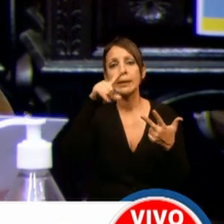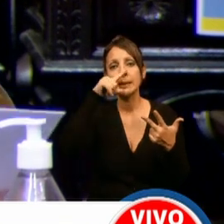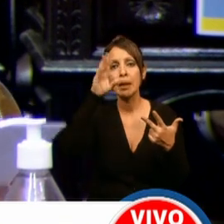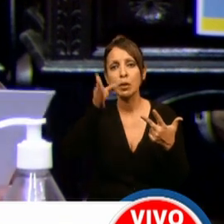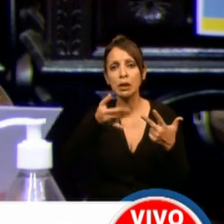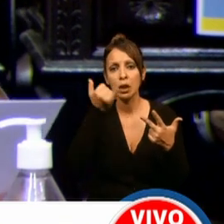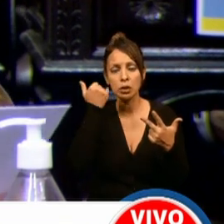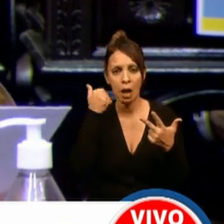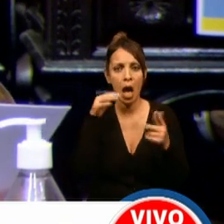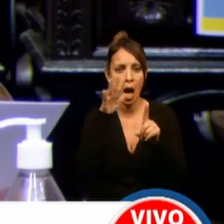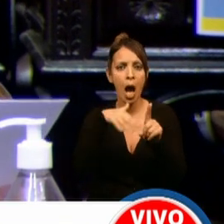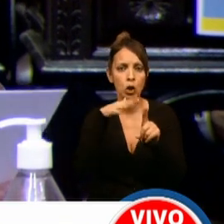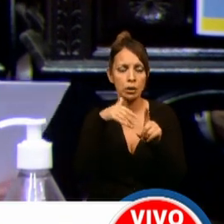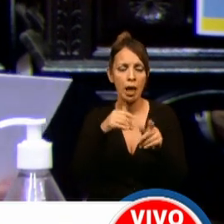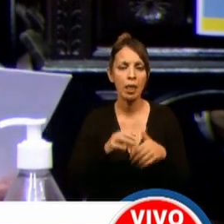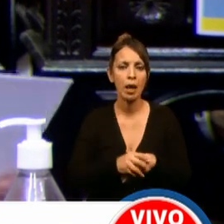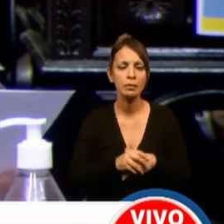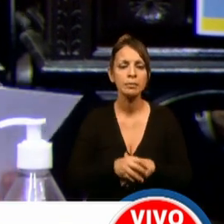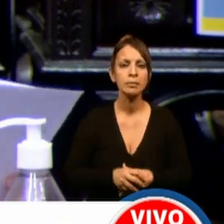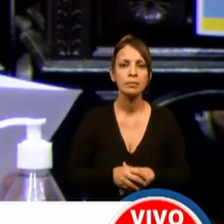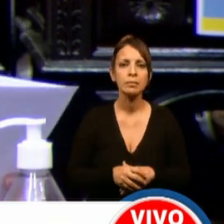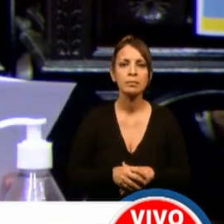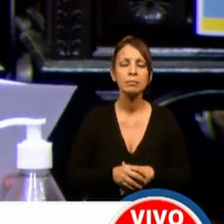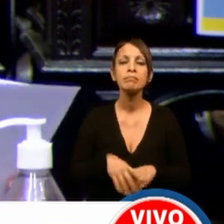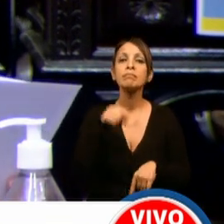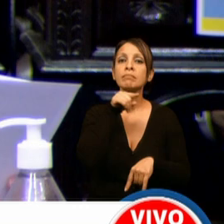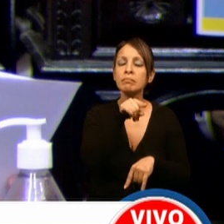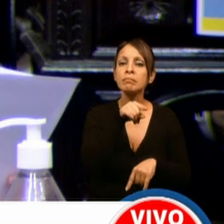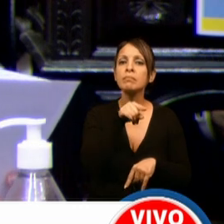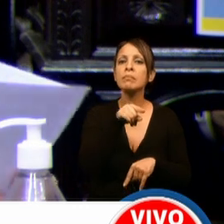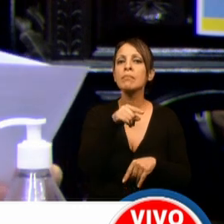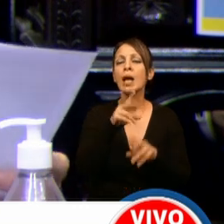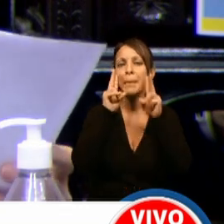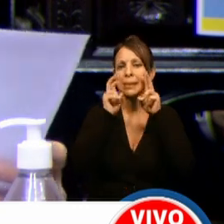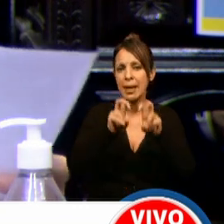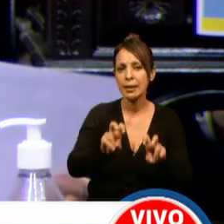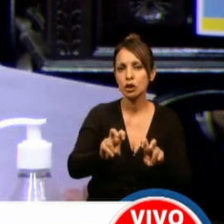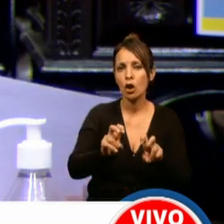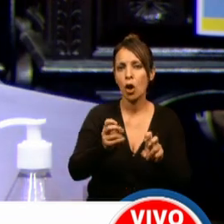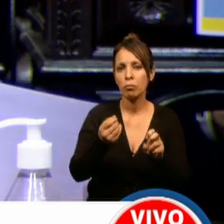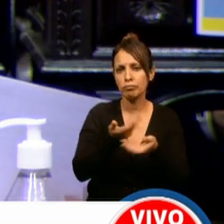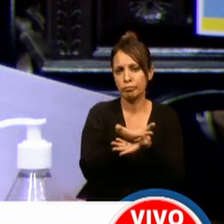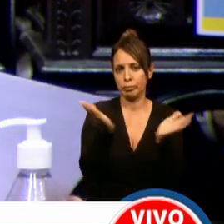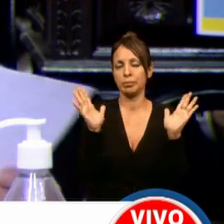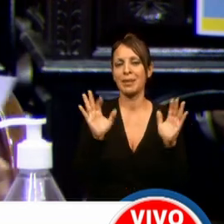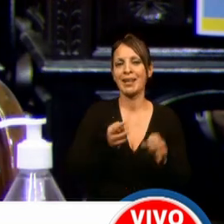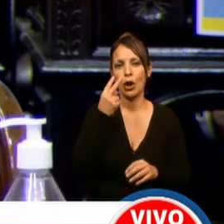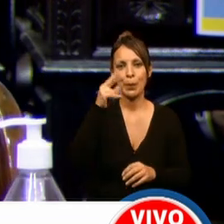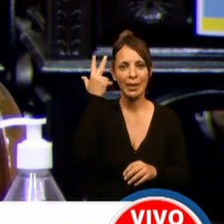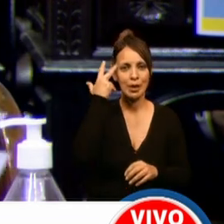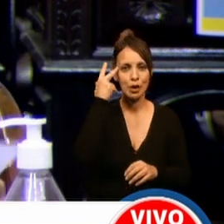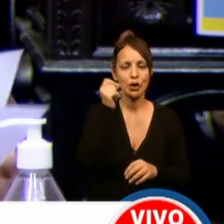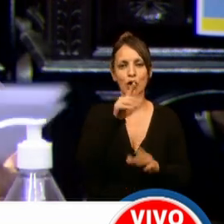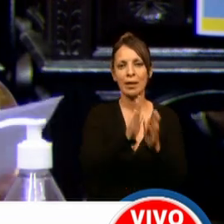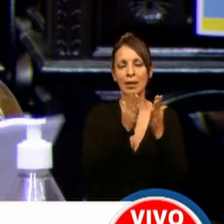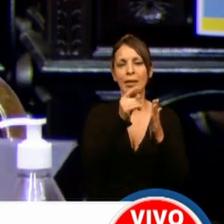fue acosada sexualmente de acuerdo a una investigación publicada en 2018 por comunicación para la